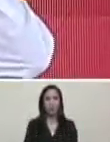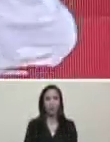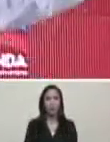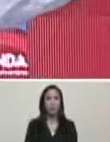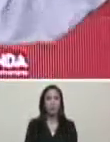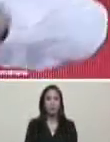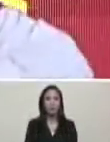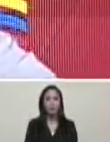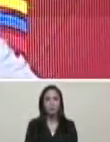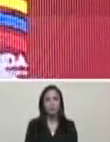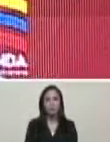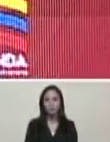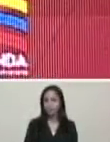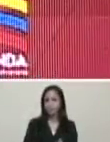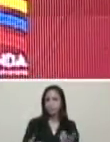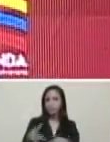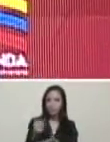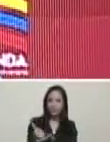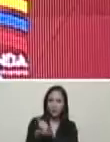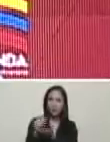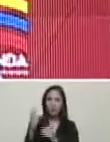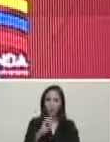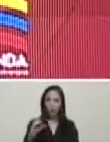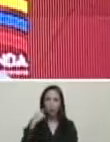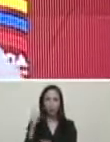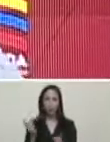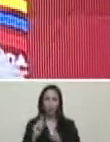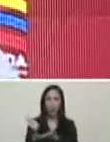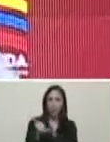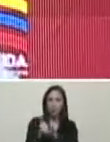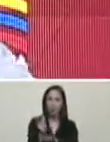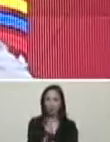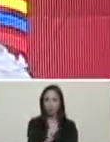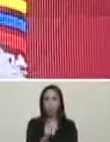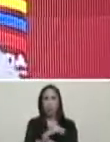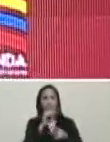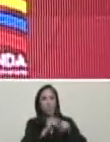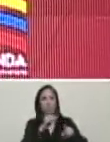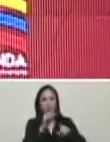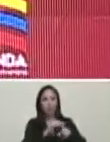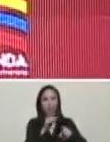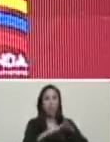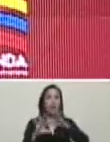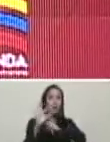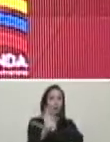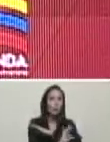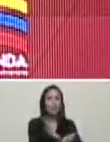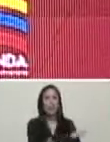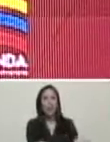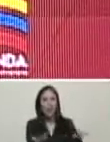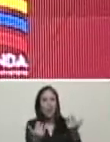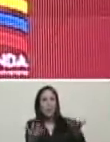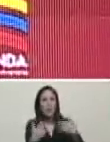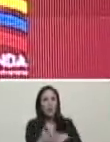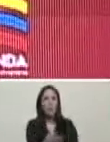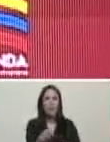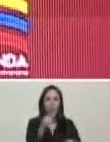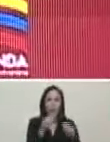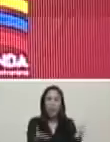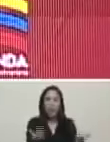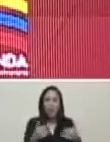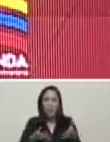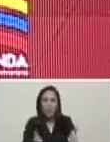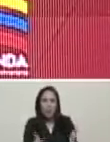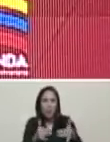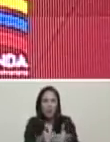Comenzamos a vivir de la oligarquía colombiana. Y vamos como mendigos hasta la frontera a agarrar cuatro perolitos